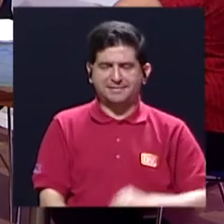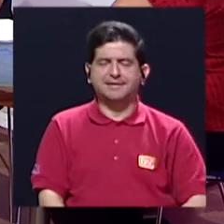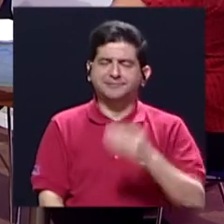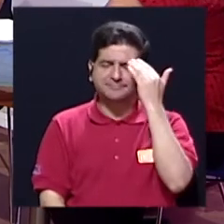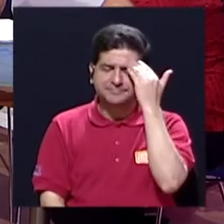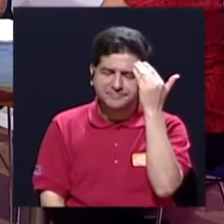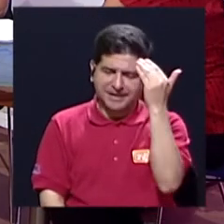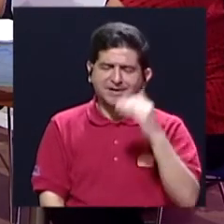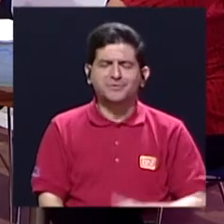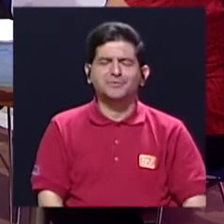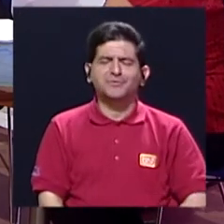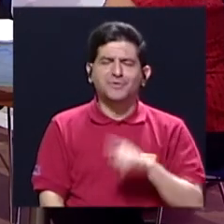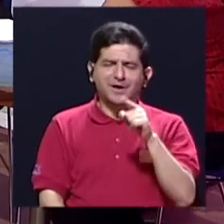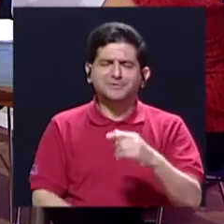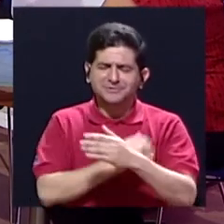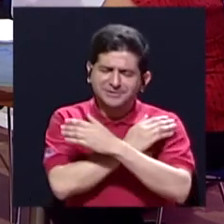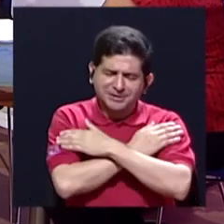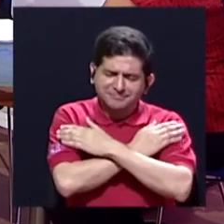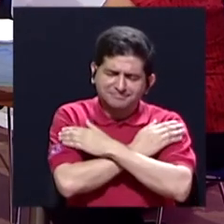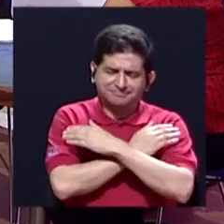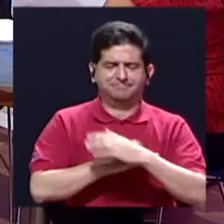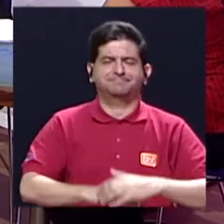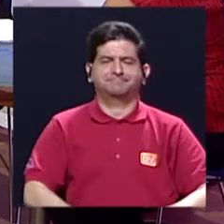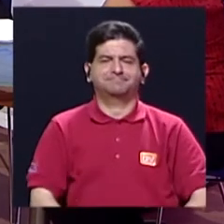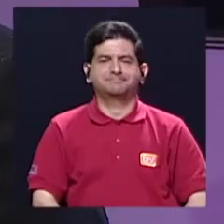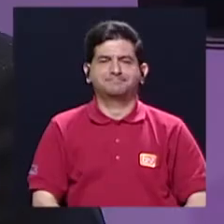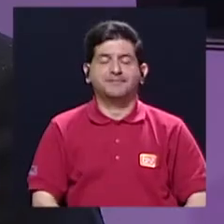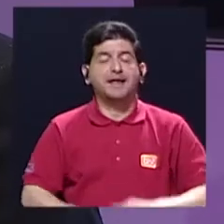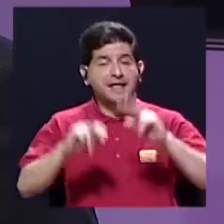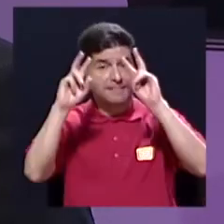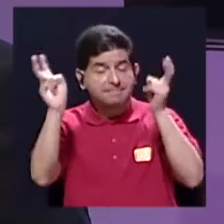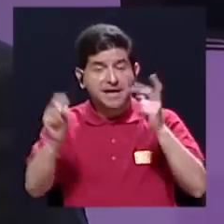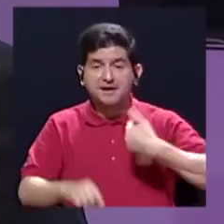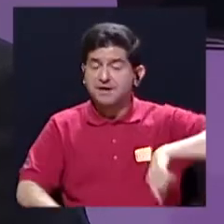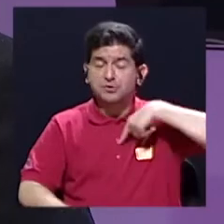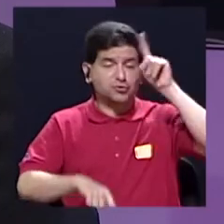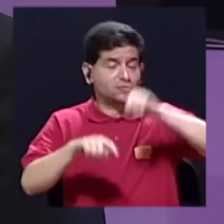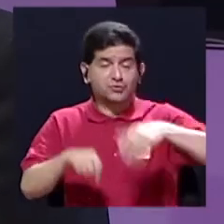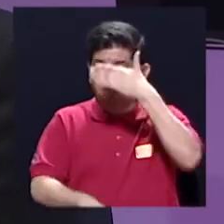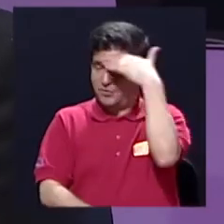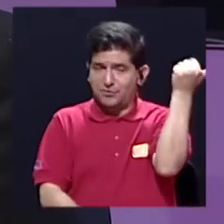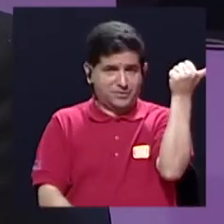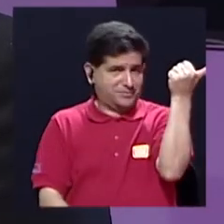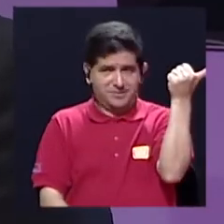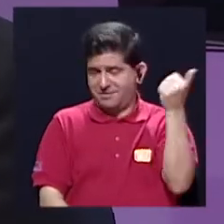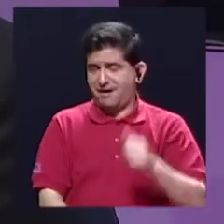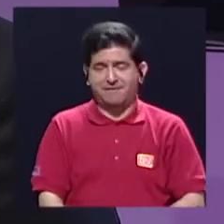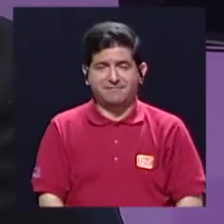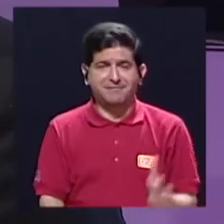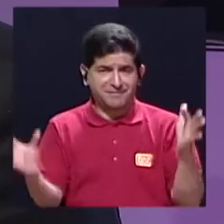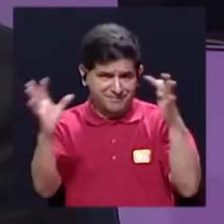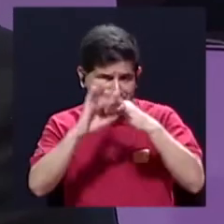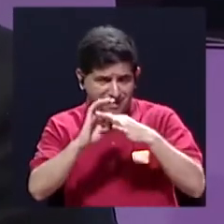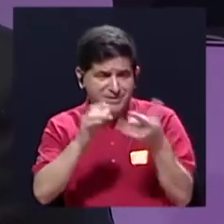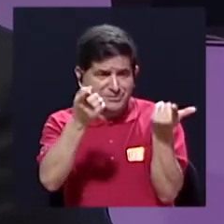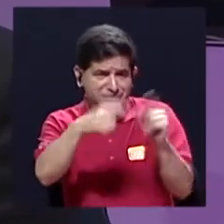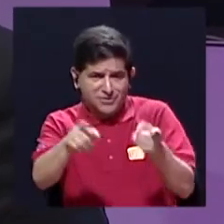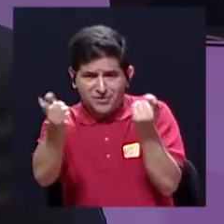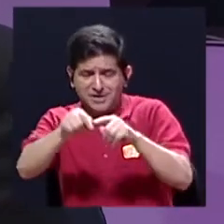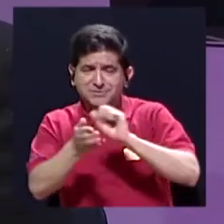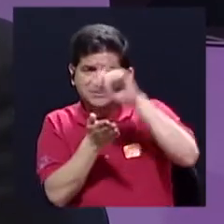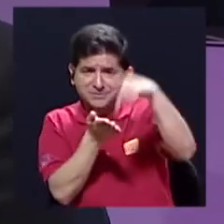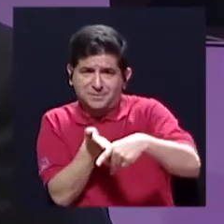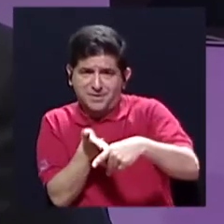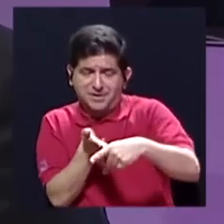un saludo cariñoso para usted de mi parte. Hay un tema que no podemos obviar en relación con lo que ha pasado en